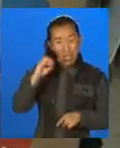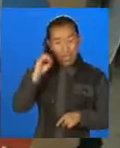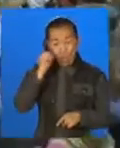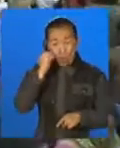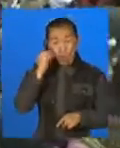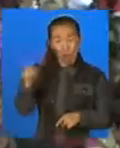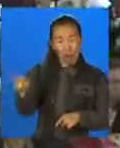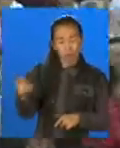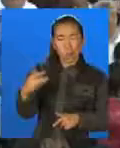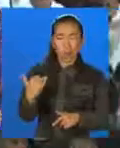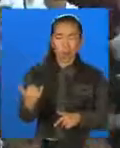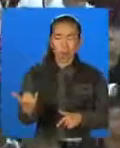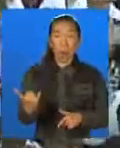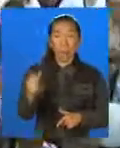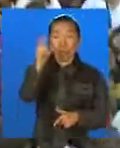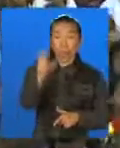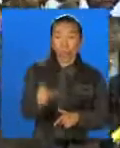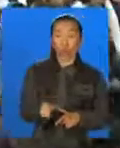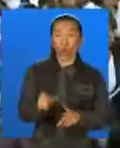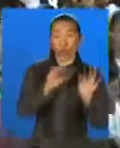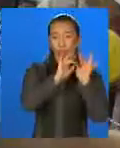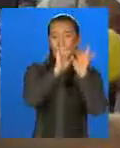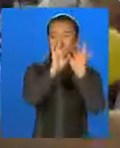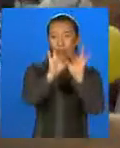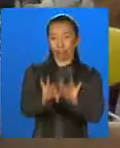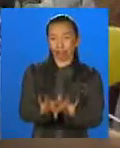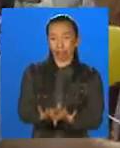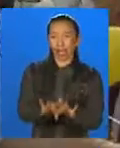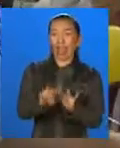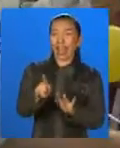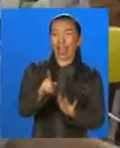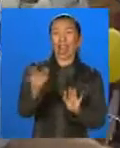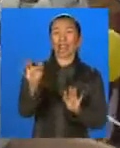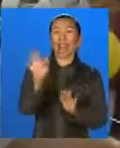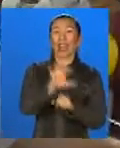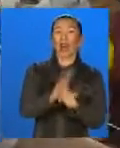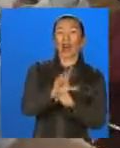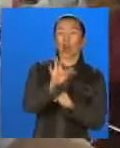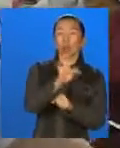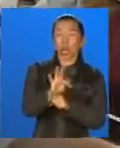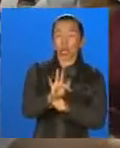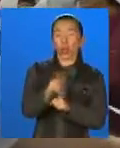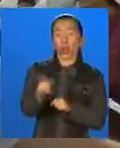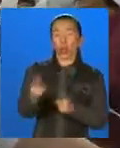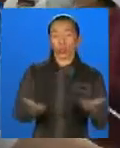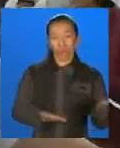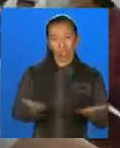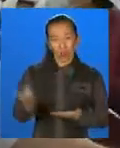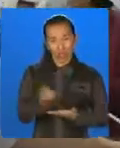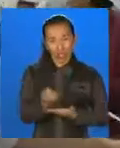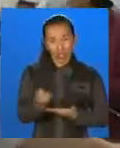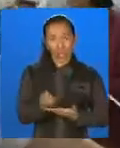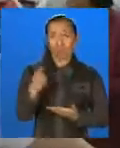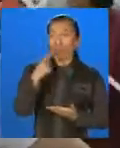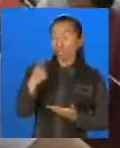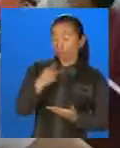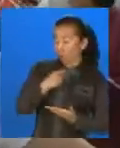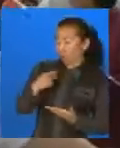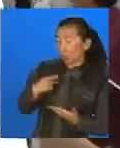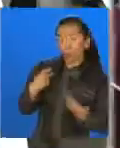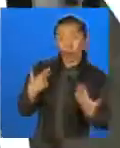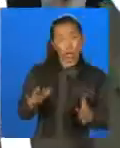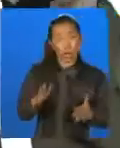Tunjuelito para caminar hasta el centro comercial Tunal. Nosotros no queremos más guerra, queremos la paz para nuestros hijos y para nuestros